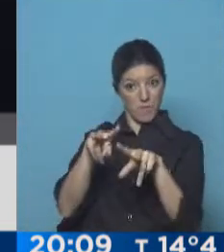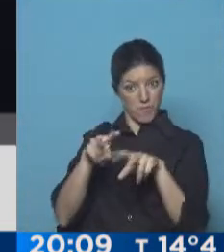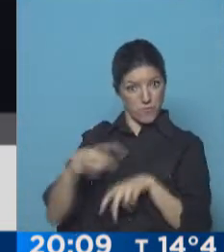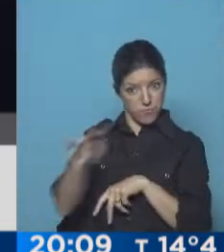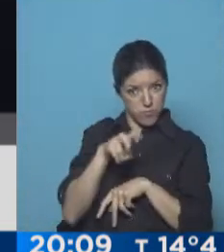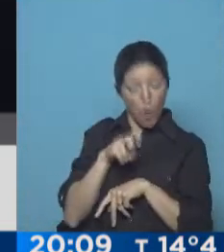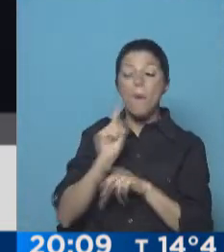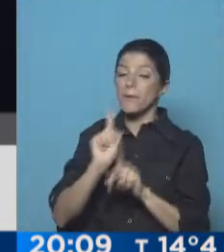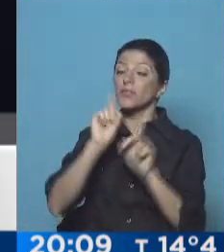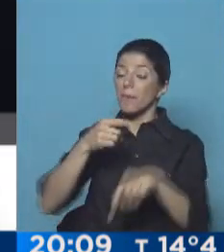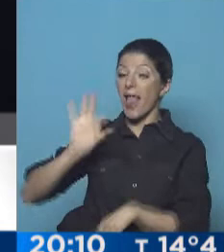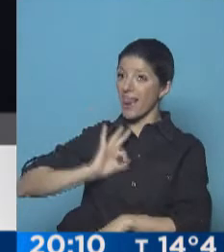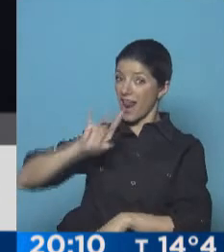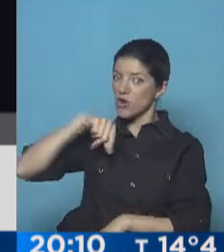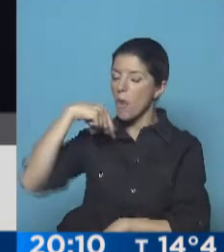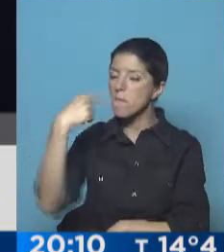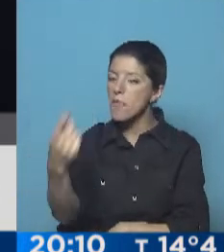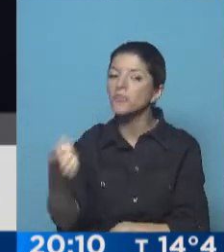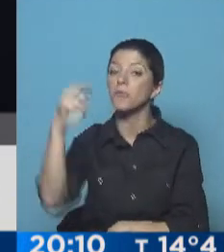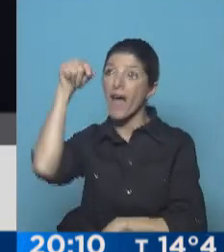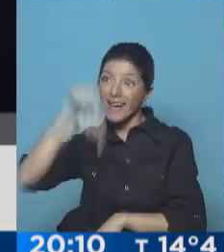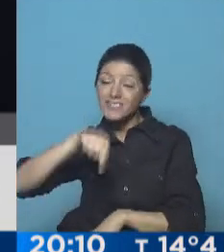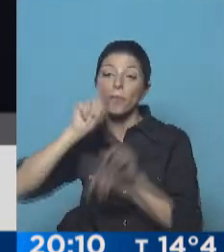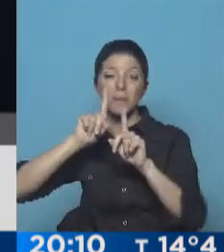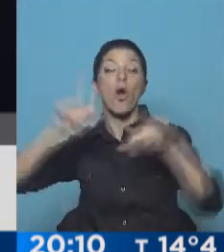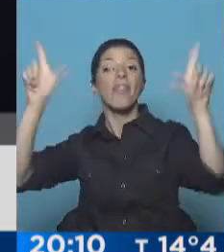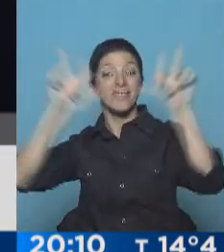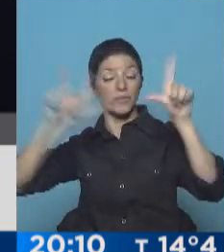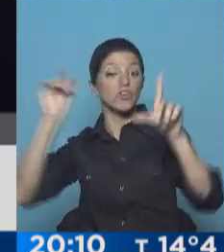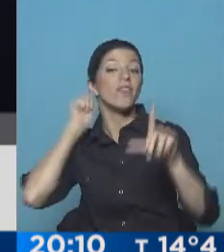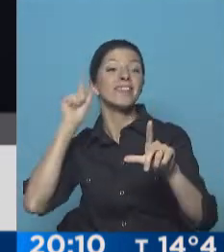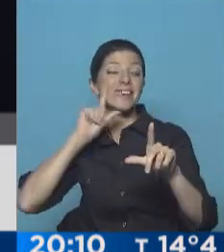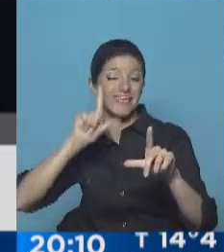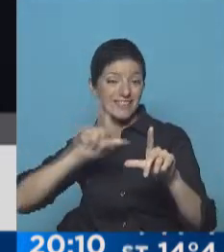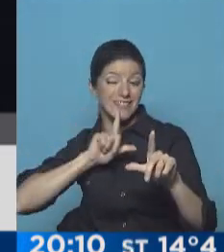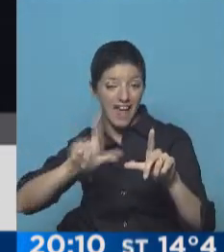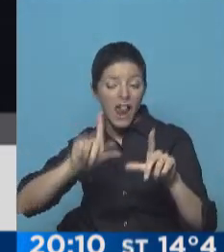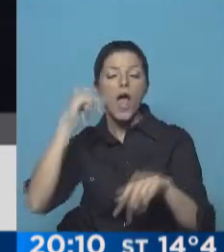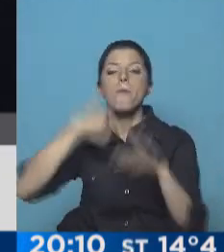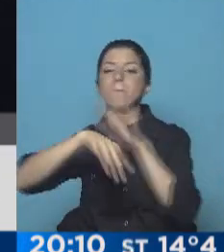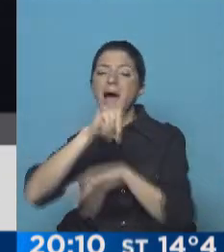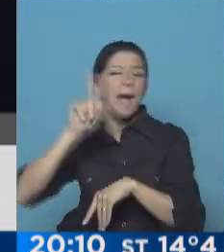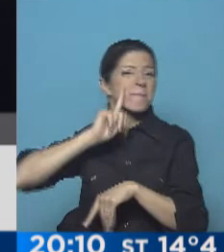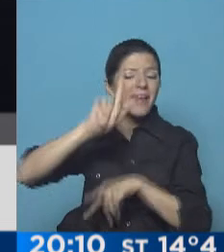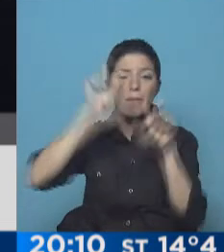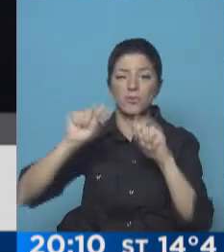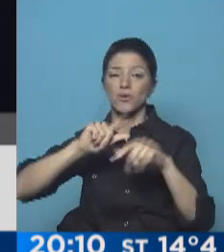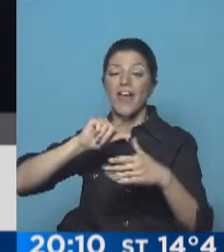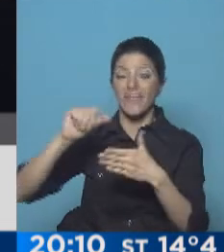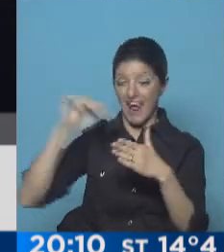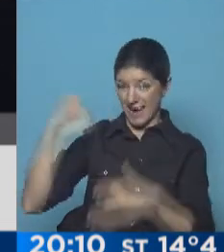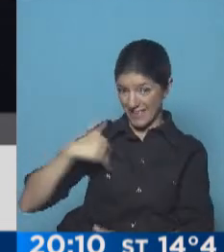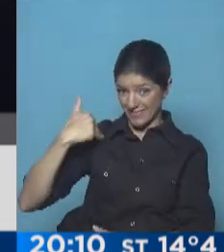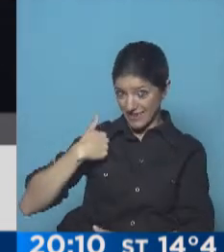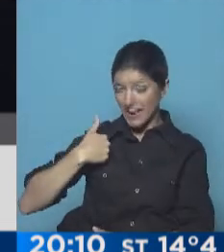año próximo permitirá extender la cobertura de la televisión digital abierta, llegando a miles de usuarios de todo el país